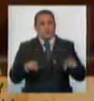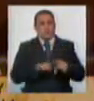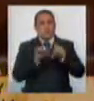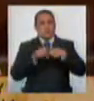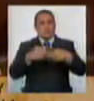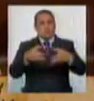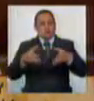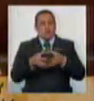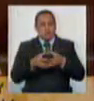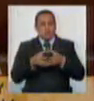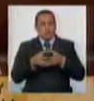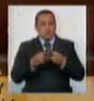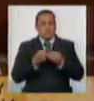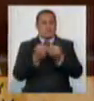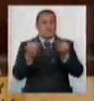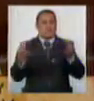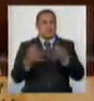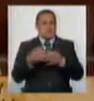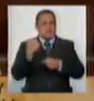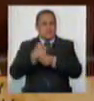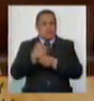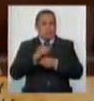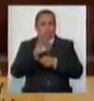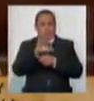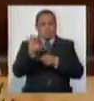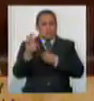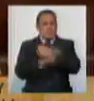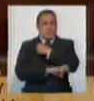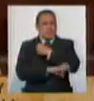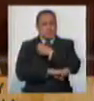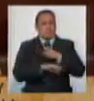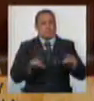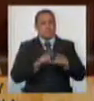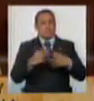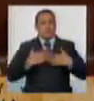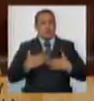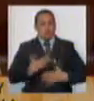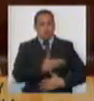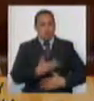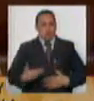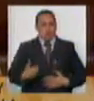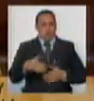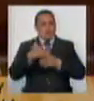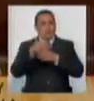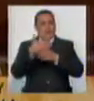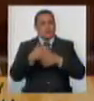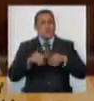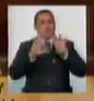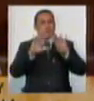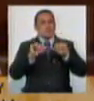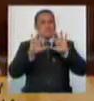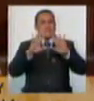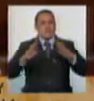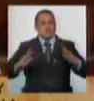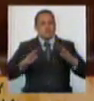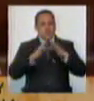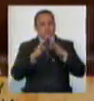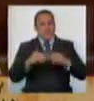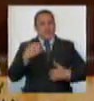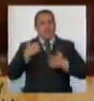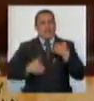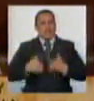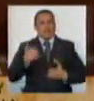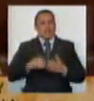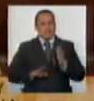este grupo multilateral. Mi gobierno ha participado en 9 de las 10 cumbres de la Alianza del Pacífico que